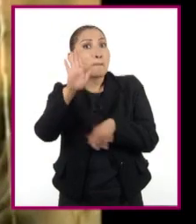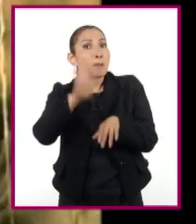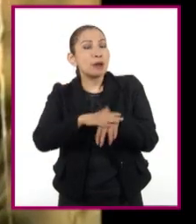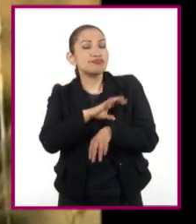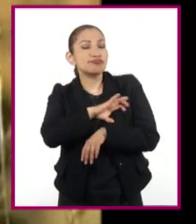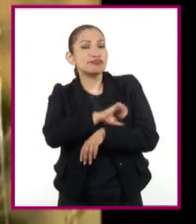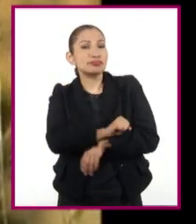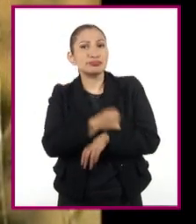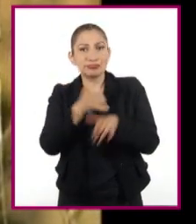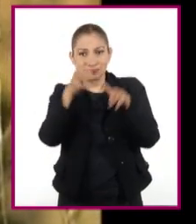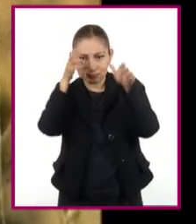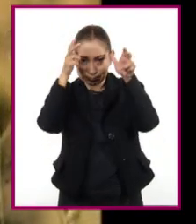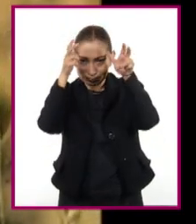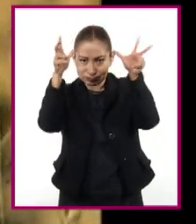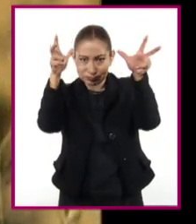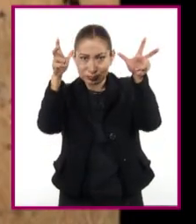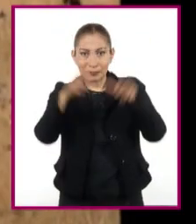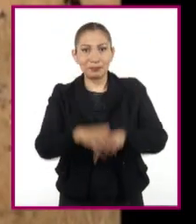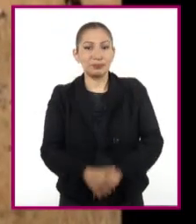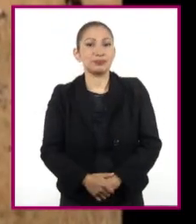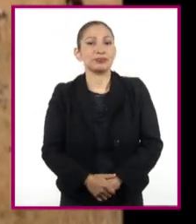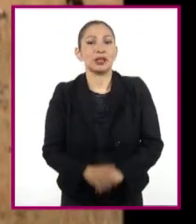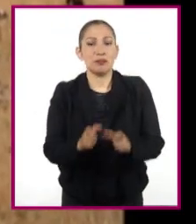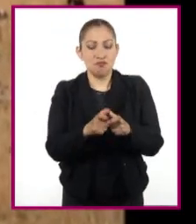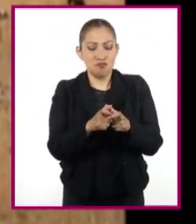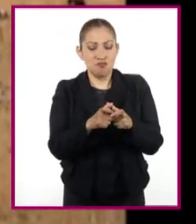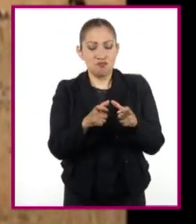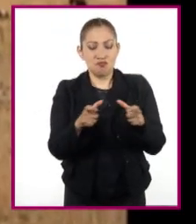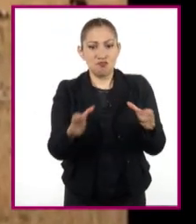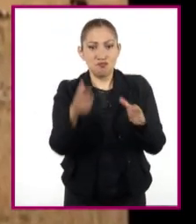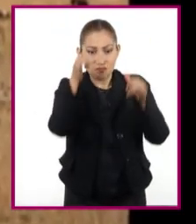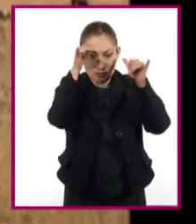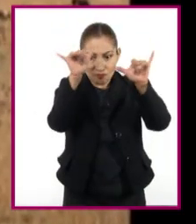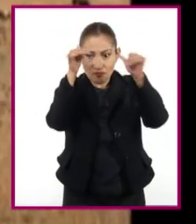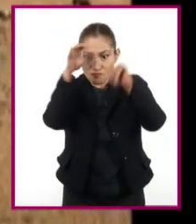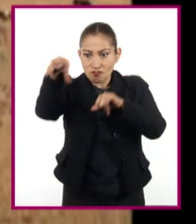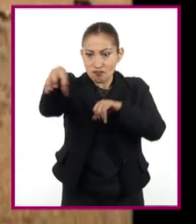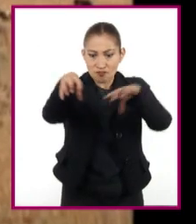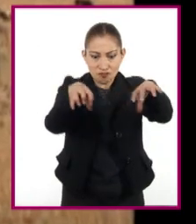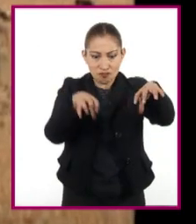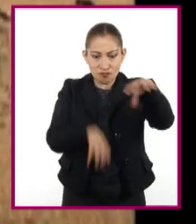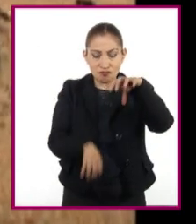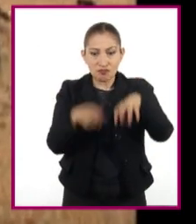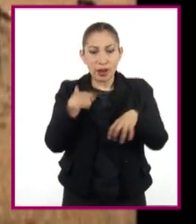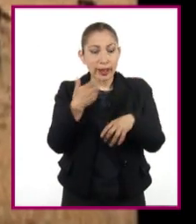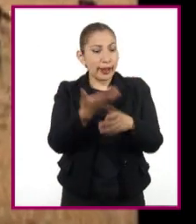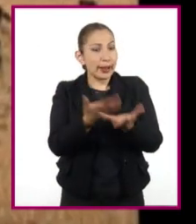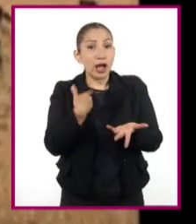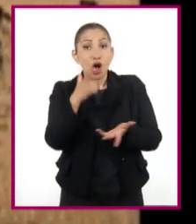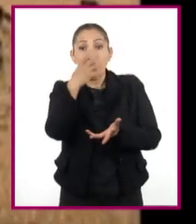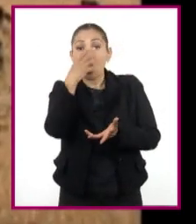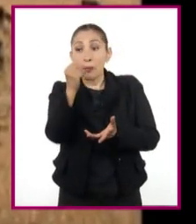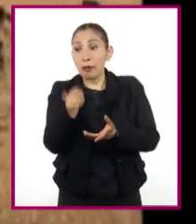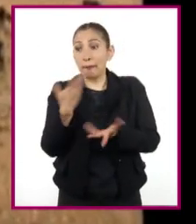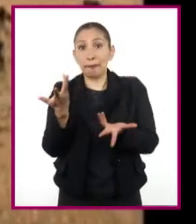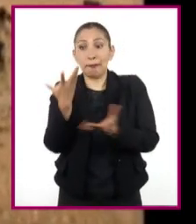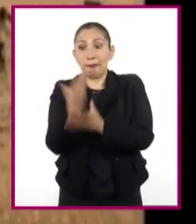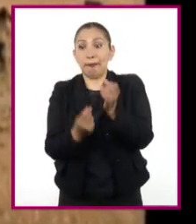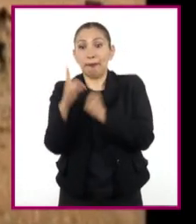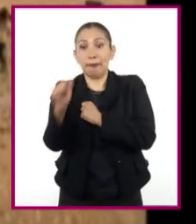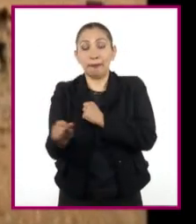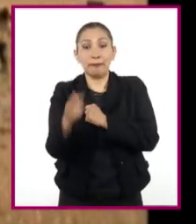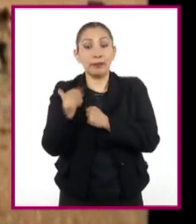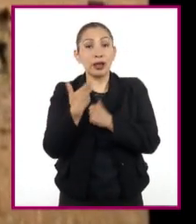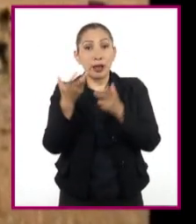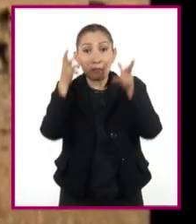todo de venados. La expansión de la ganadería alcanzó el territorio del lobo mexicano. Los venados eran